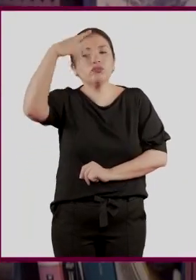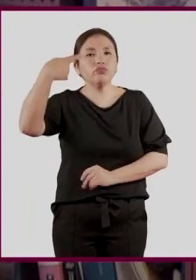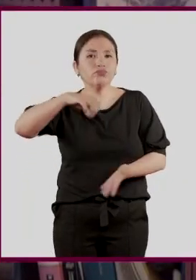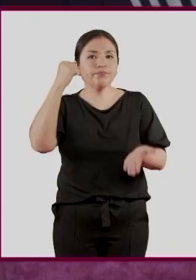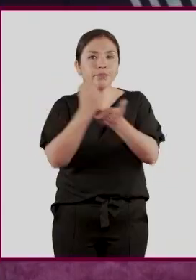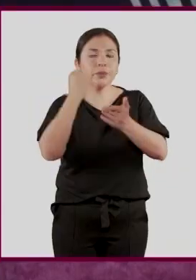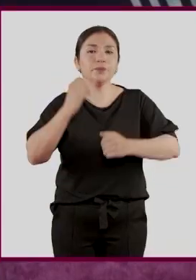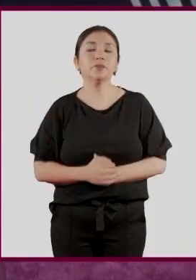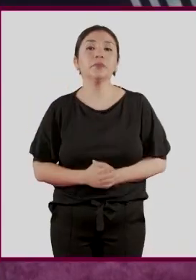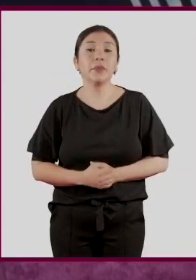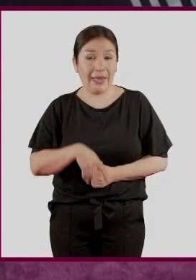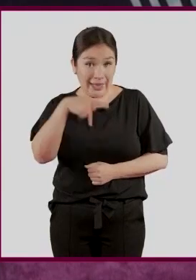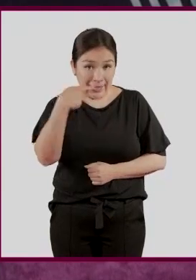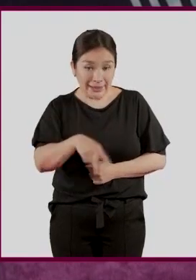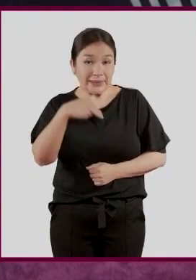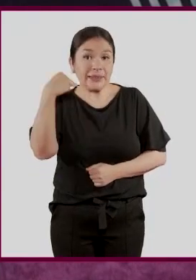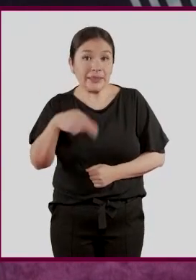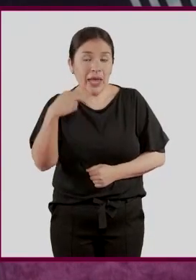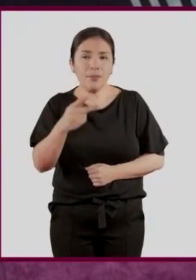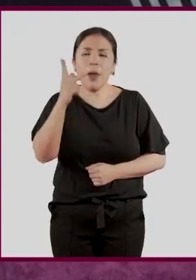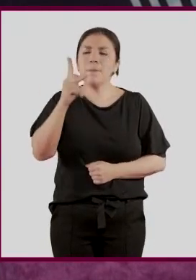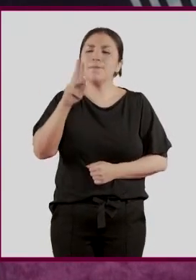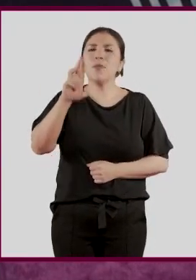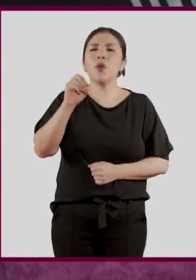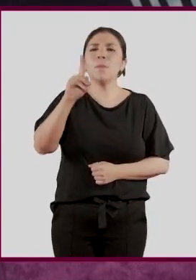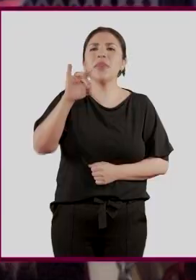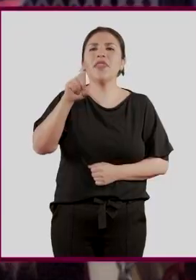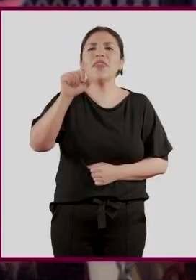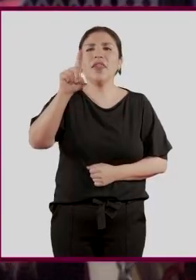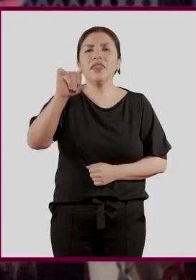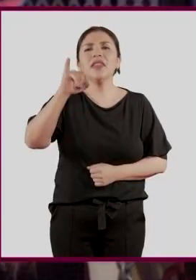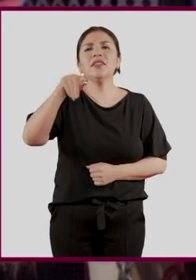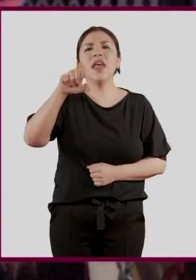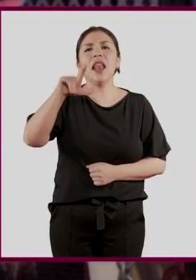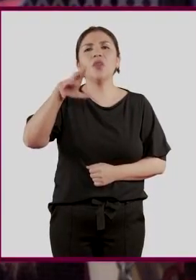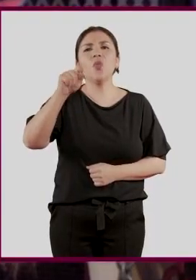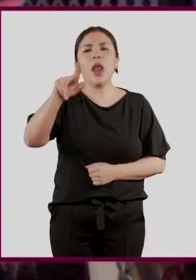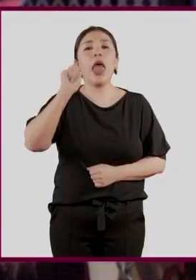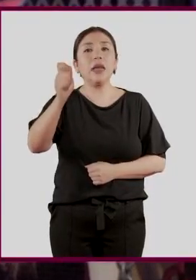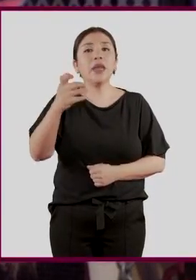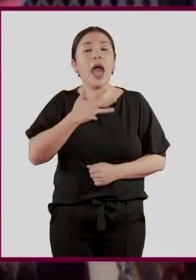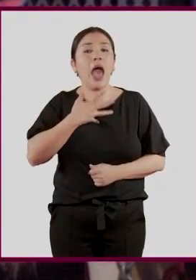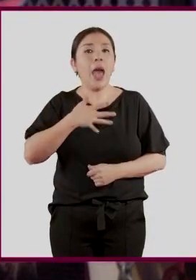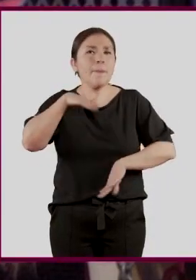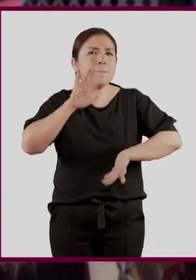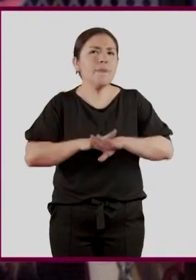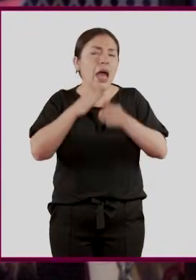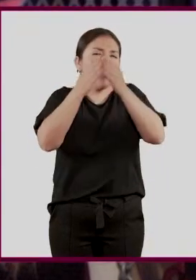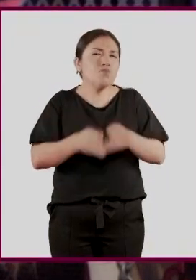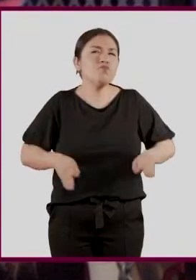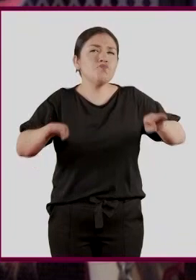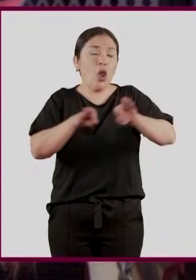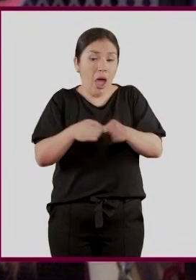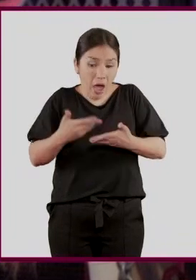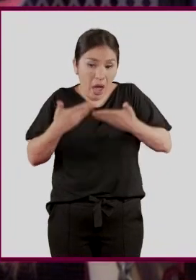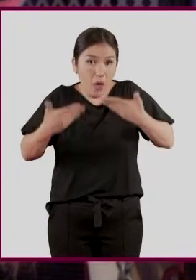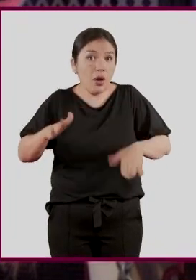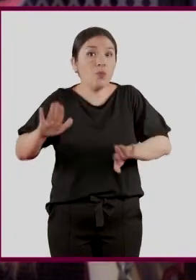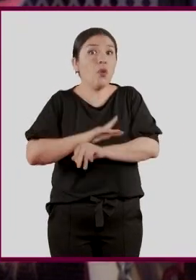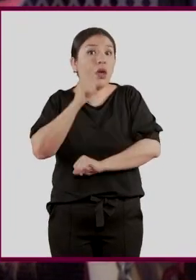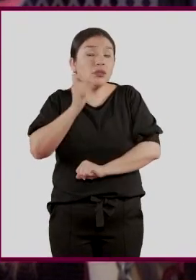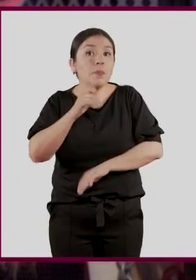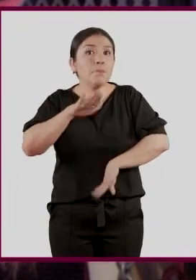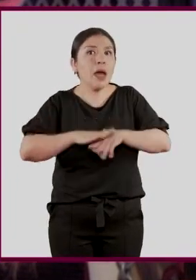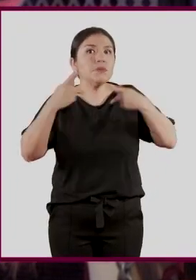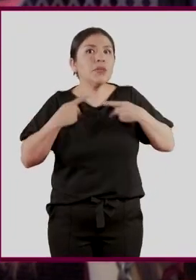ellas. Esto se llama propiedad intelectual y es una industria que tiene enorme importancia en el presente por su